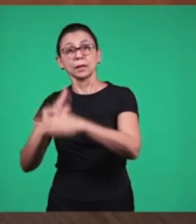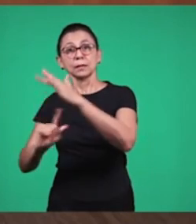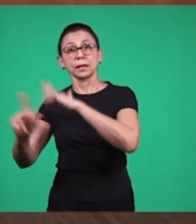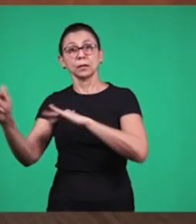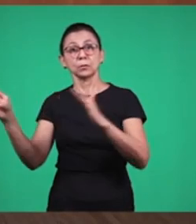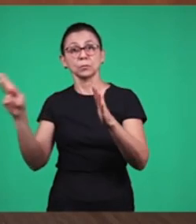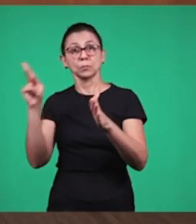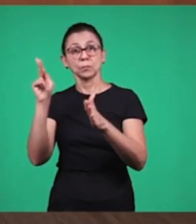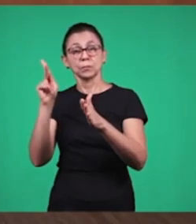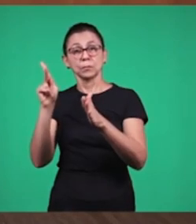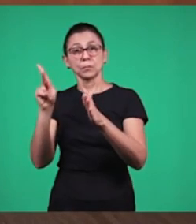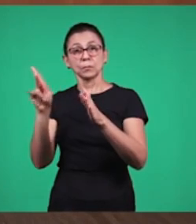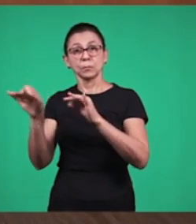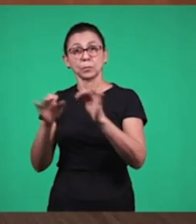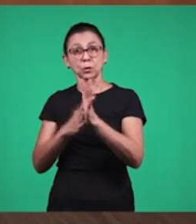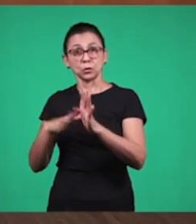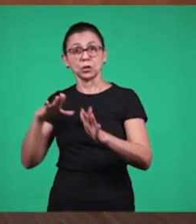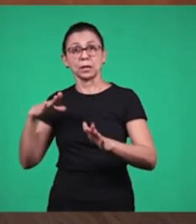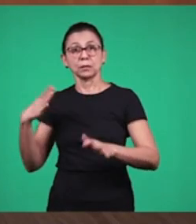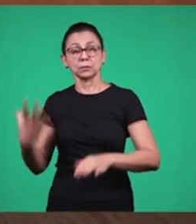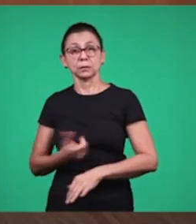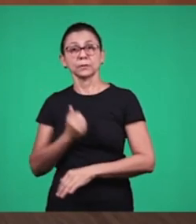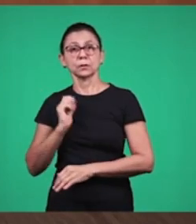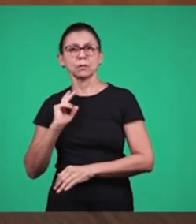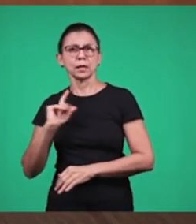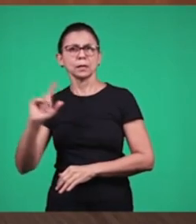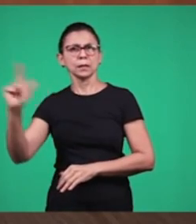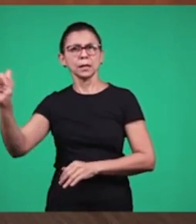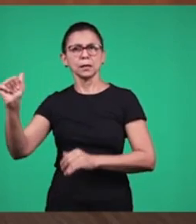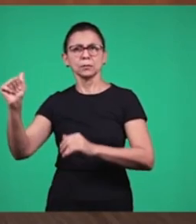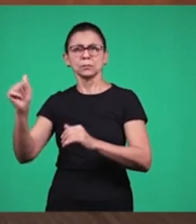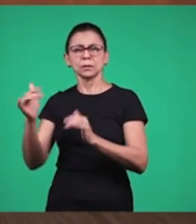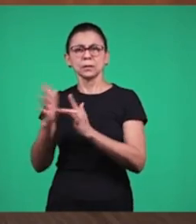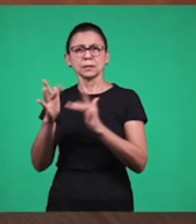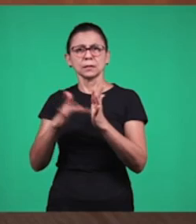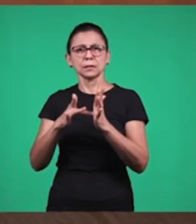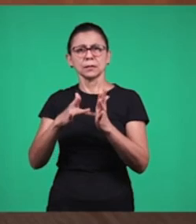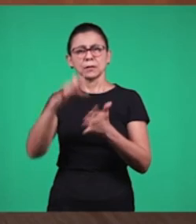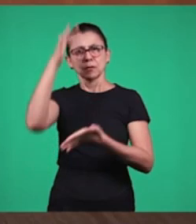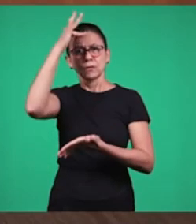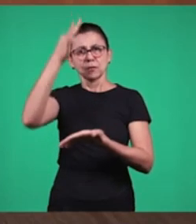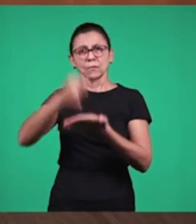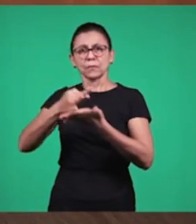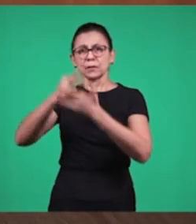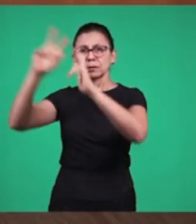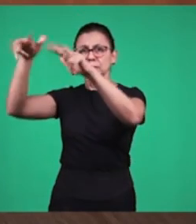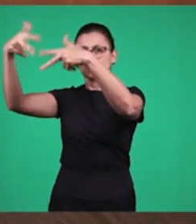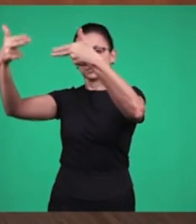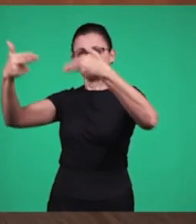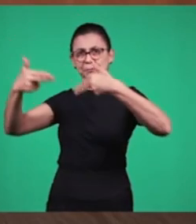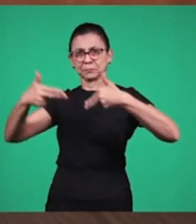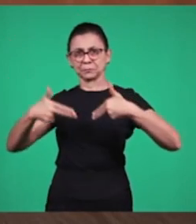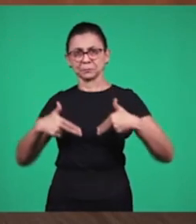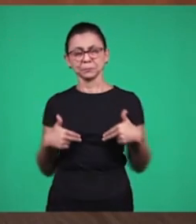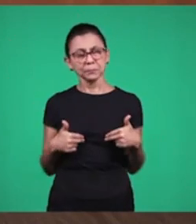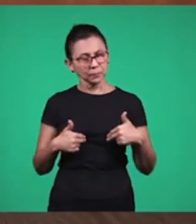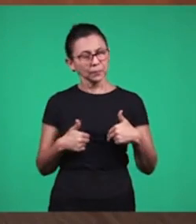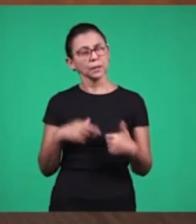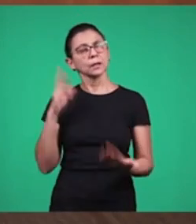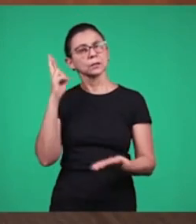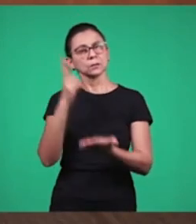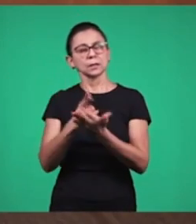eternidad. La fe que es dádiva de Jesús produce frutos de